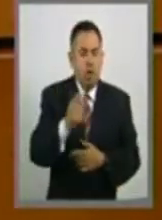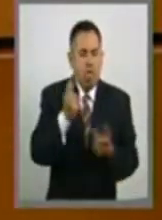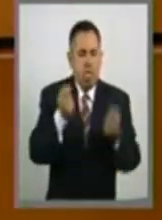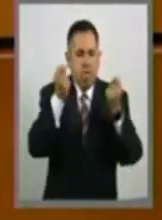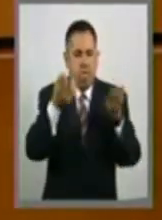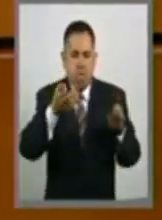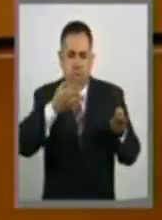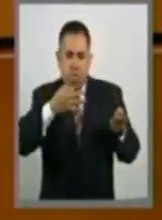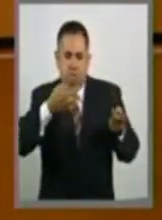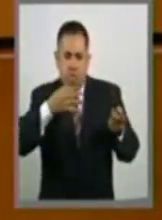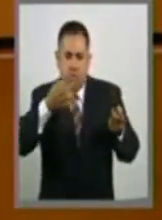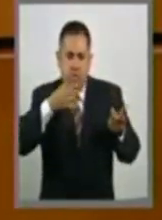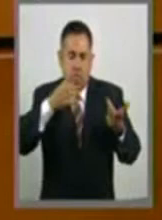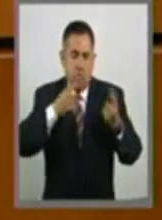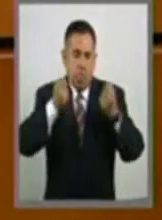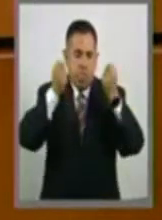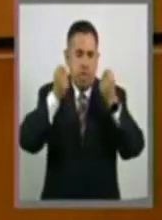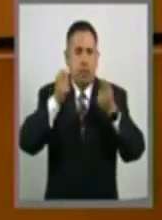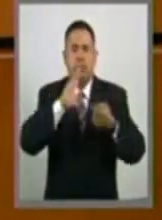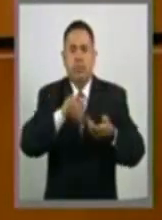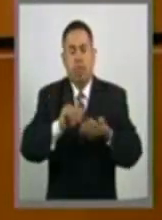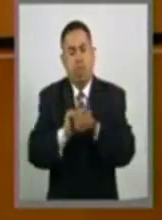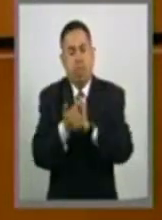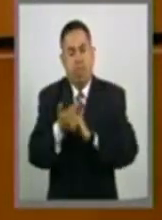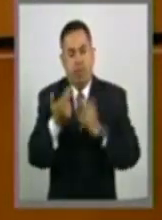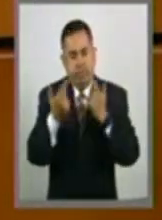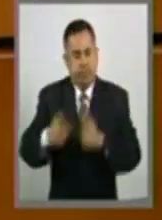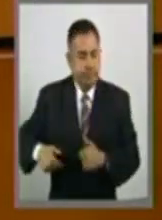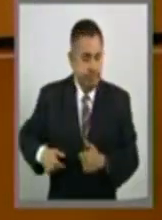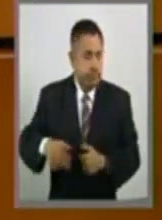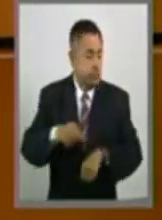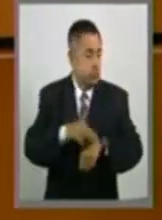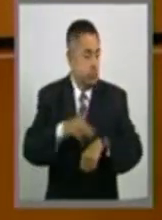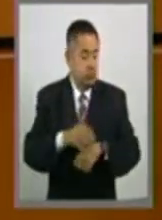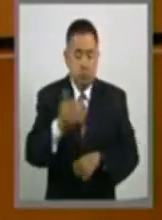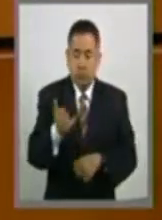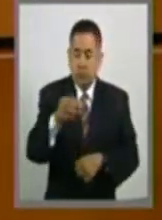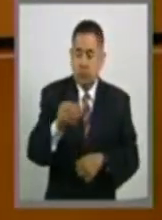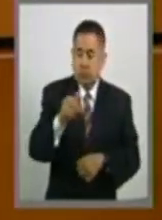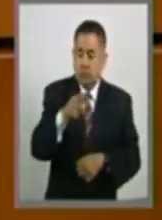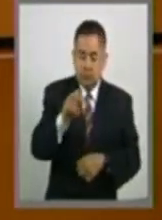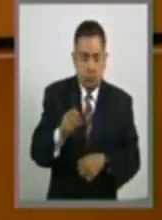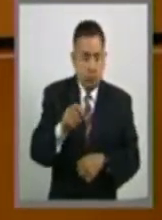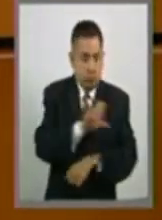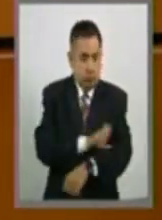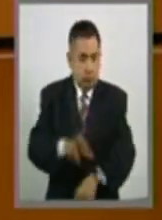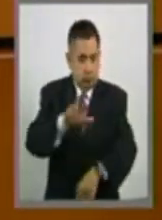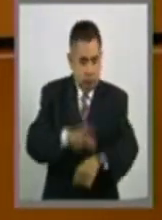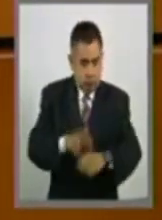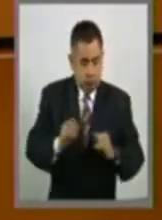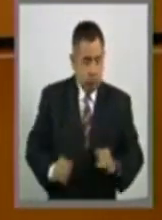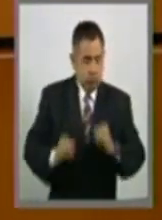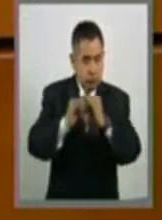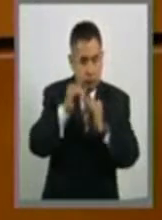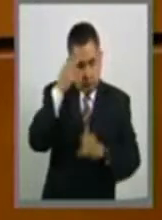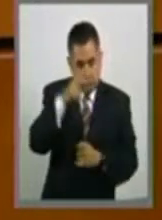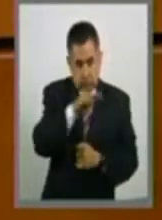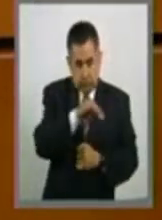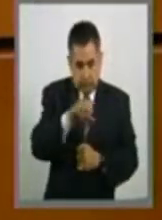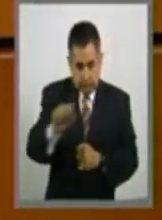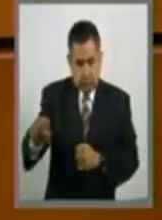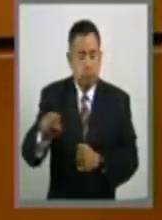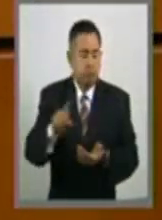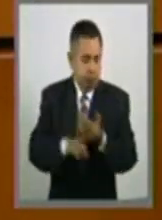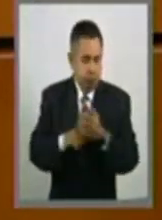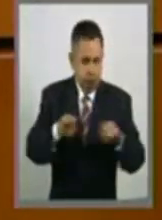automedicación. De acuerdo con el doctor Alfonso Yamamoto, coordinador de donación y trasplantes del Instituto Mexicano del Seguro